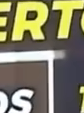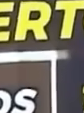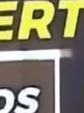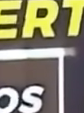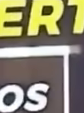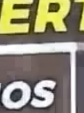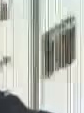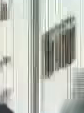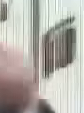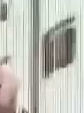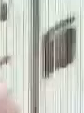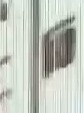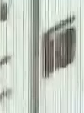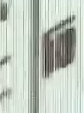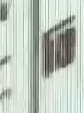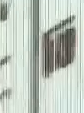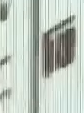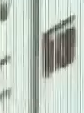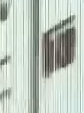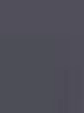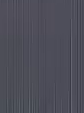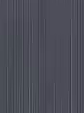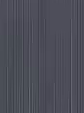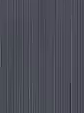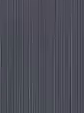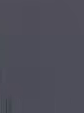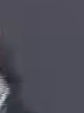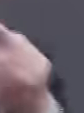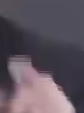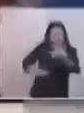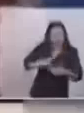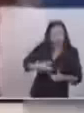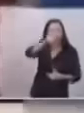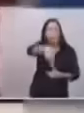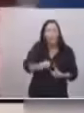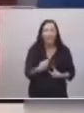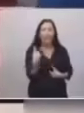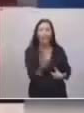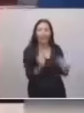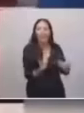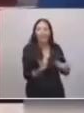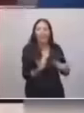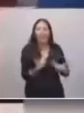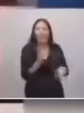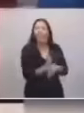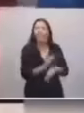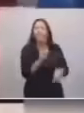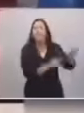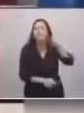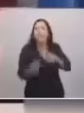horas y el comunicado del Banco Central Ya está ya se sabe se libera el precio del dólar lo dice el comunicado las nuevas medidas económicas esto es